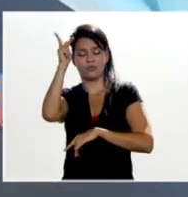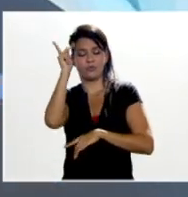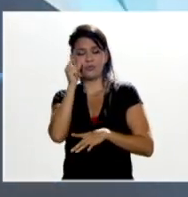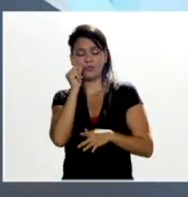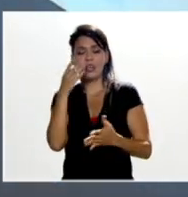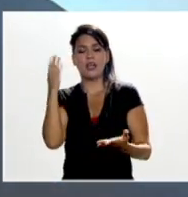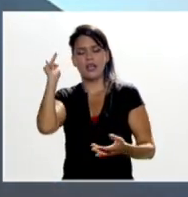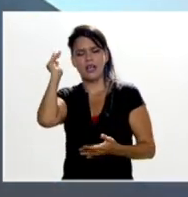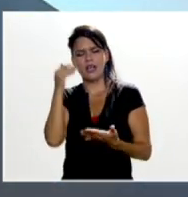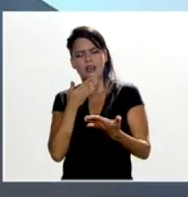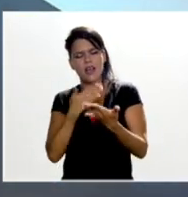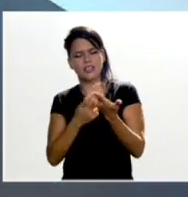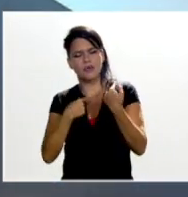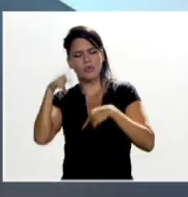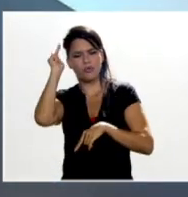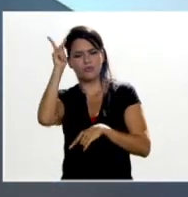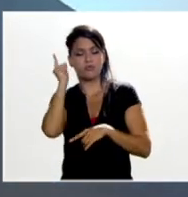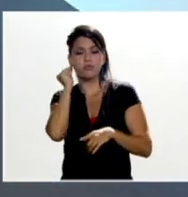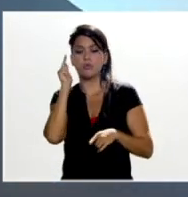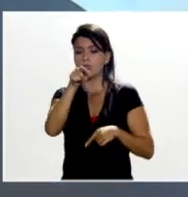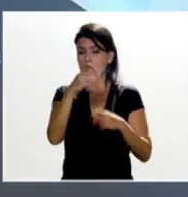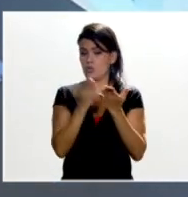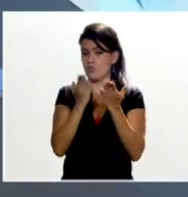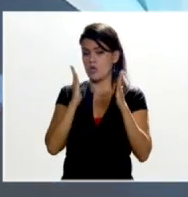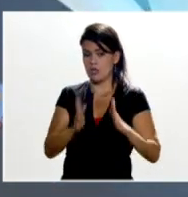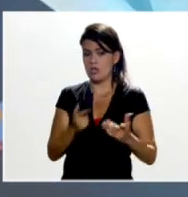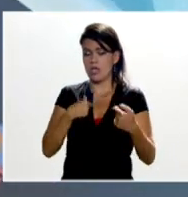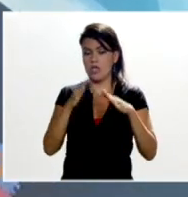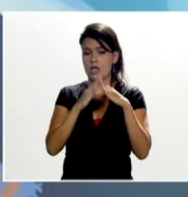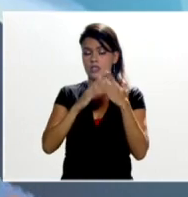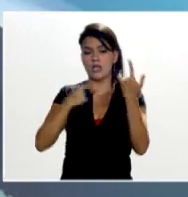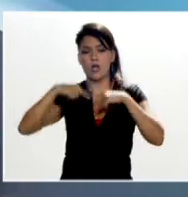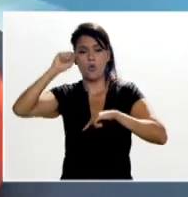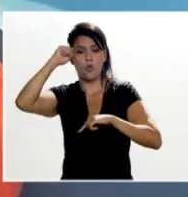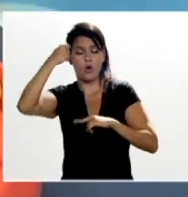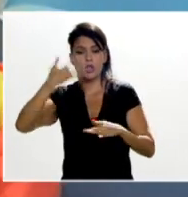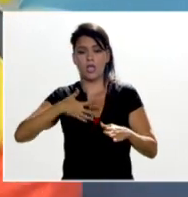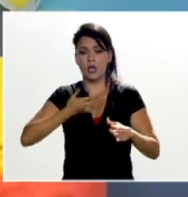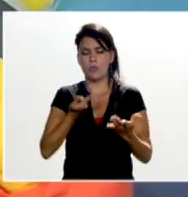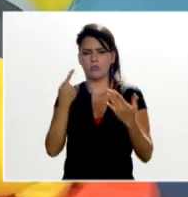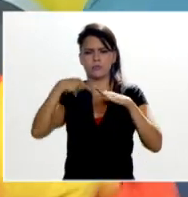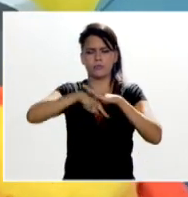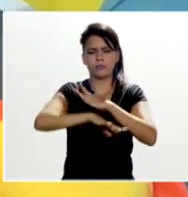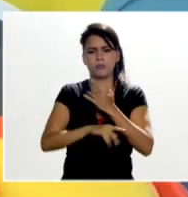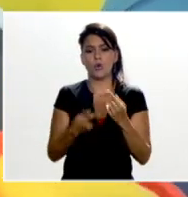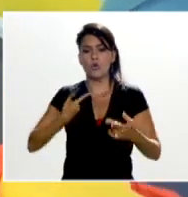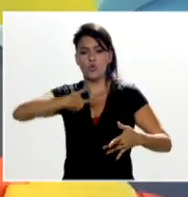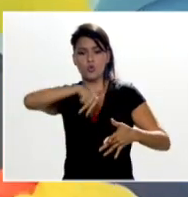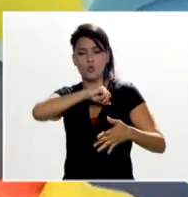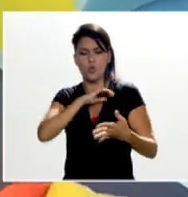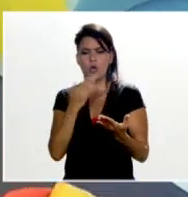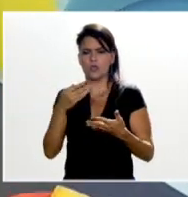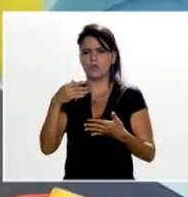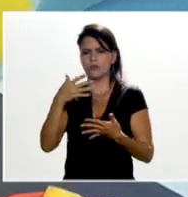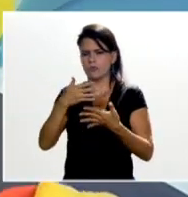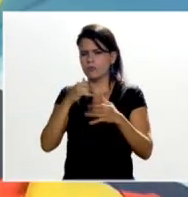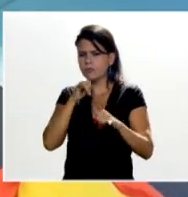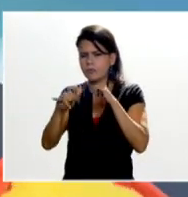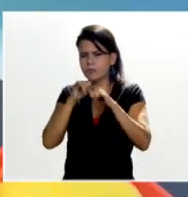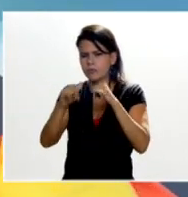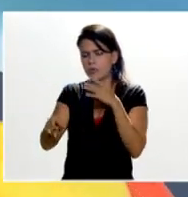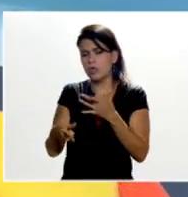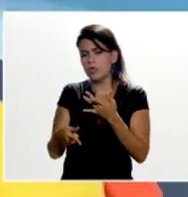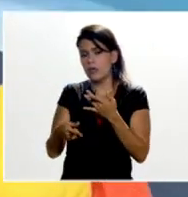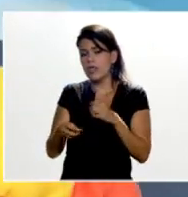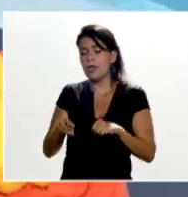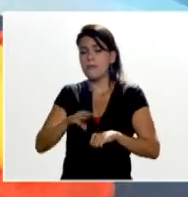gracias, profesoras. Y a ustedes, estudiantes en casa, recuerden que pueden profundizar con nuestro contenido a través de la